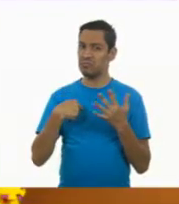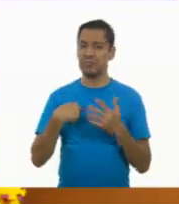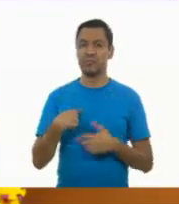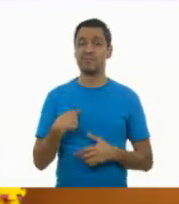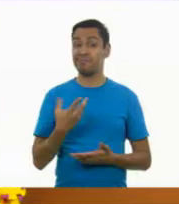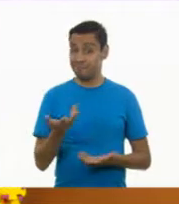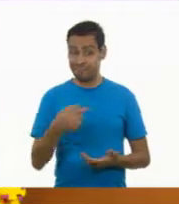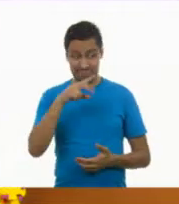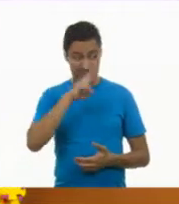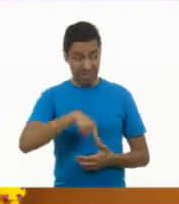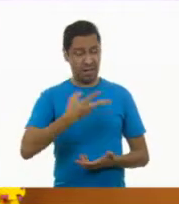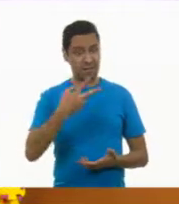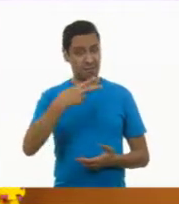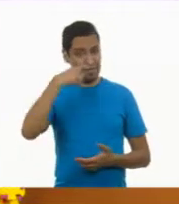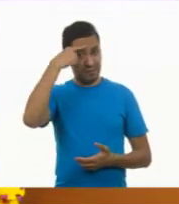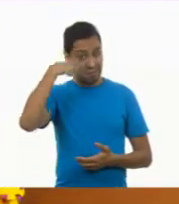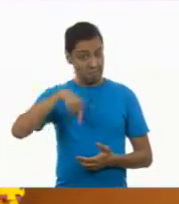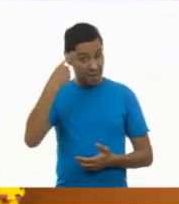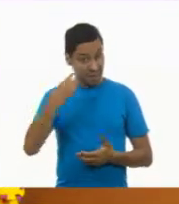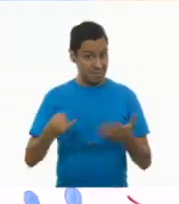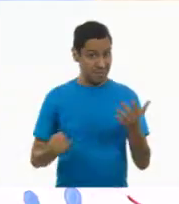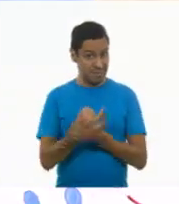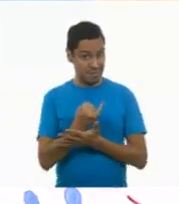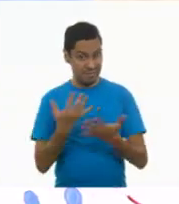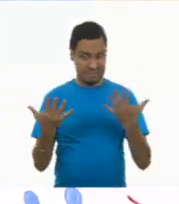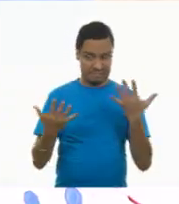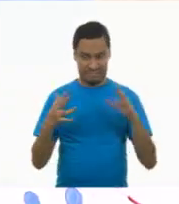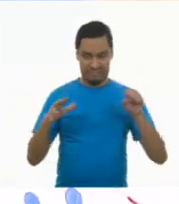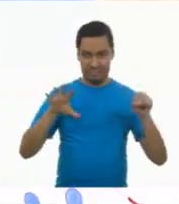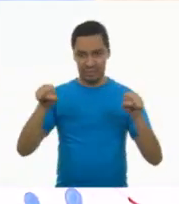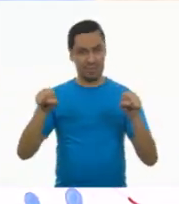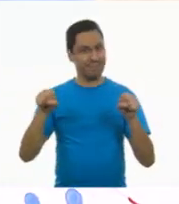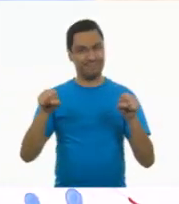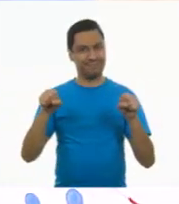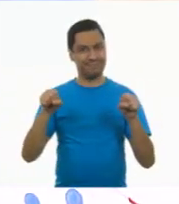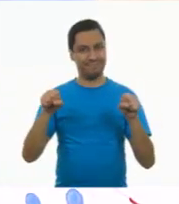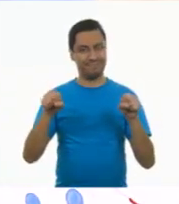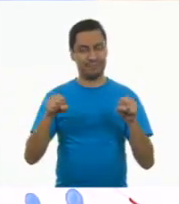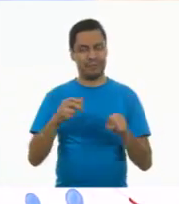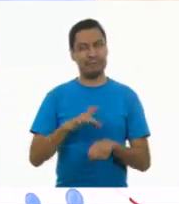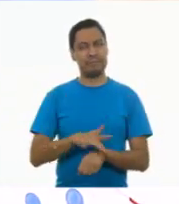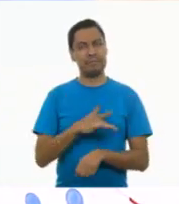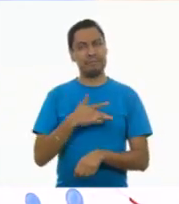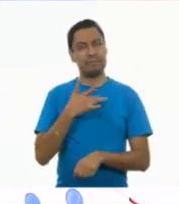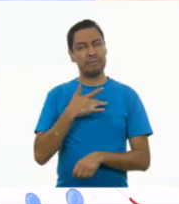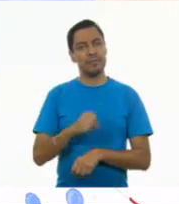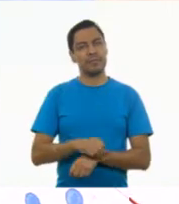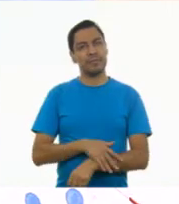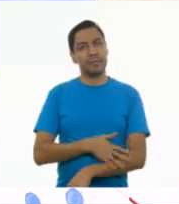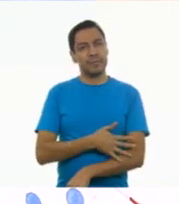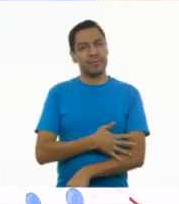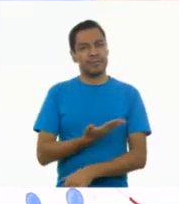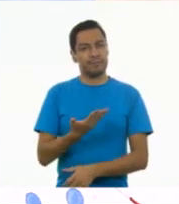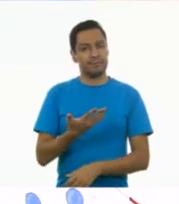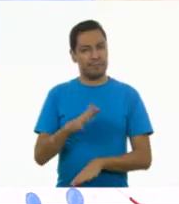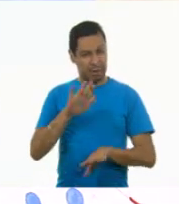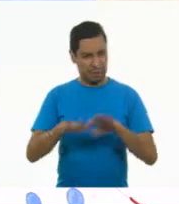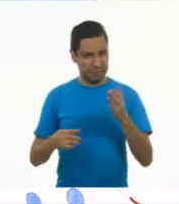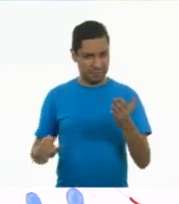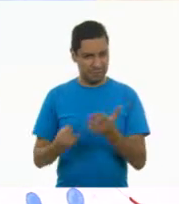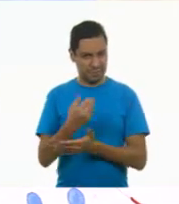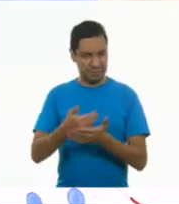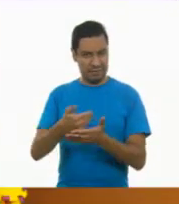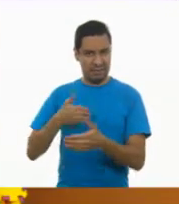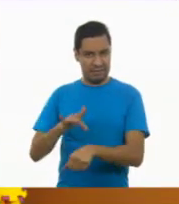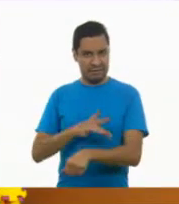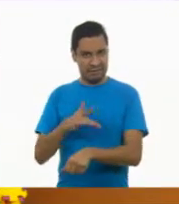fácil tomar decisiones. Una de las primeras emociones que podemos sentir cuando nos enfrentamos a una decisión